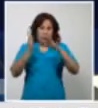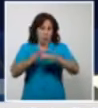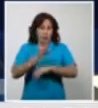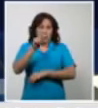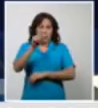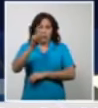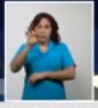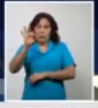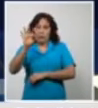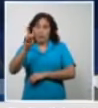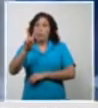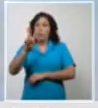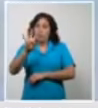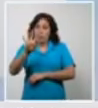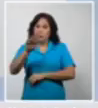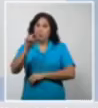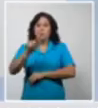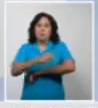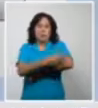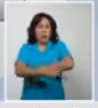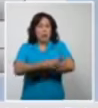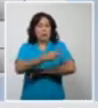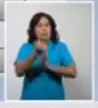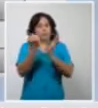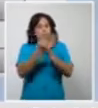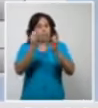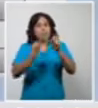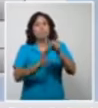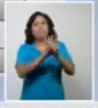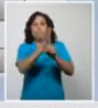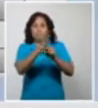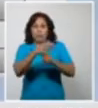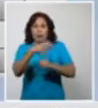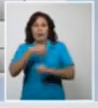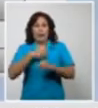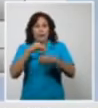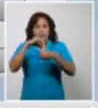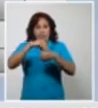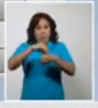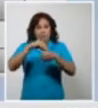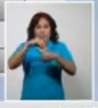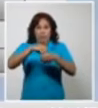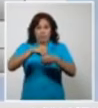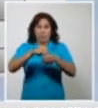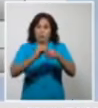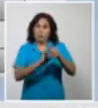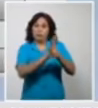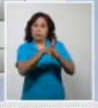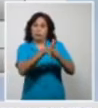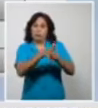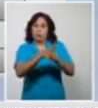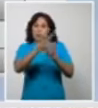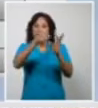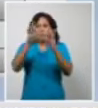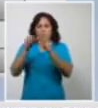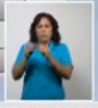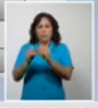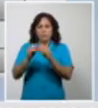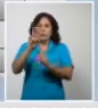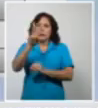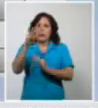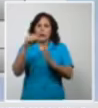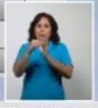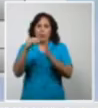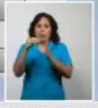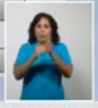184 países se mantienen confirmando casos de COVID-19, un total de